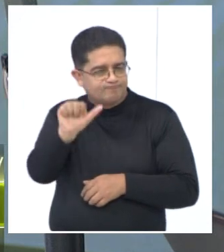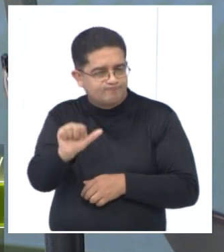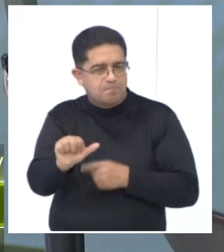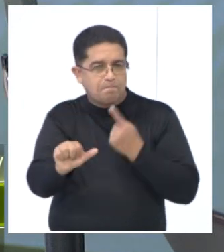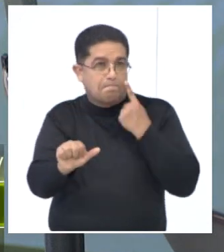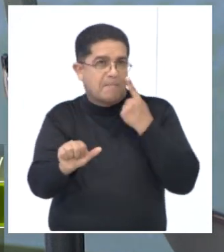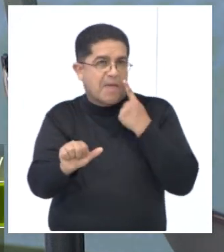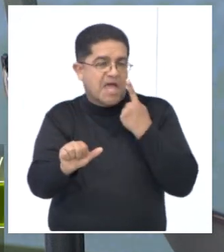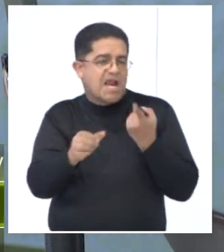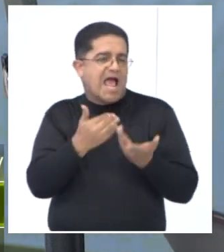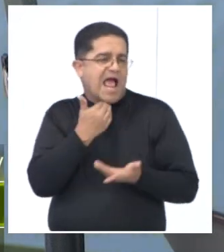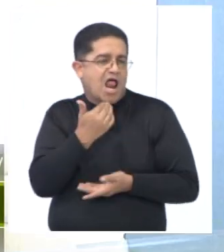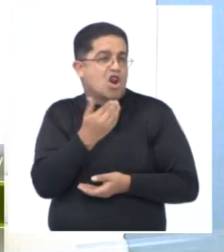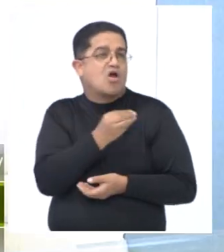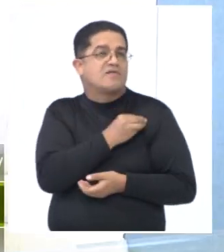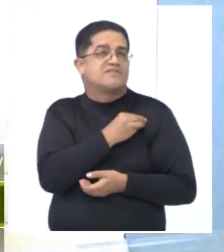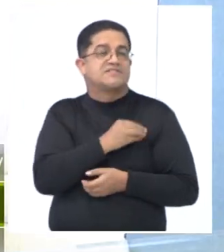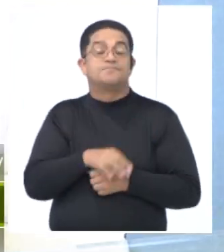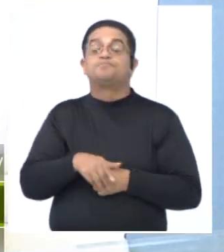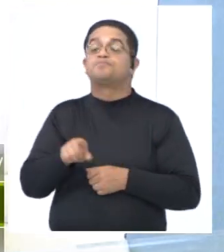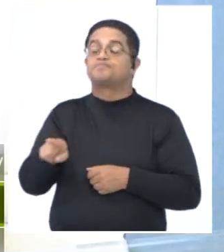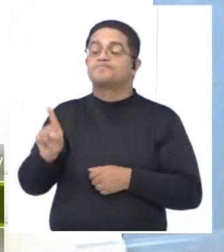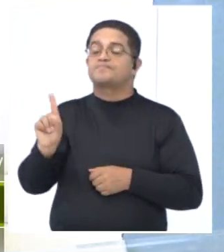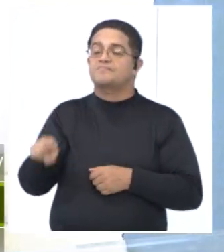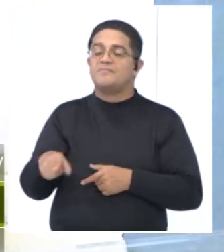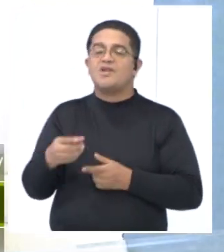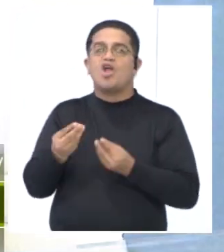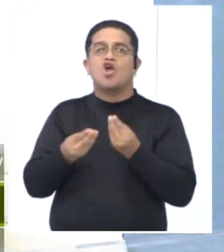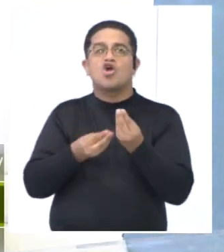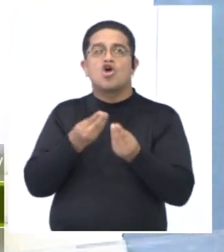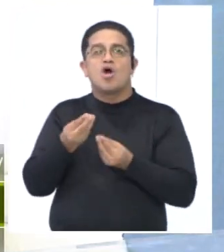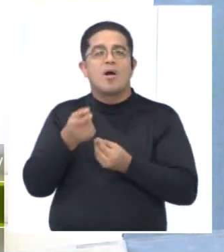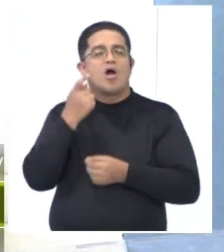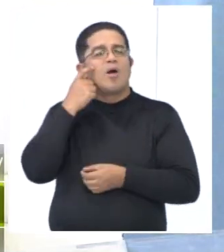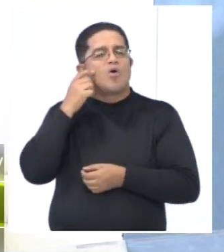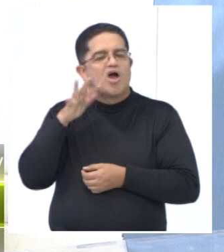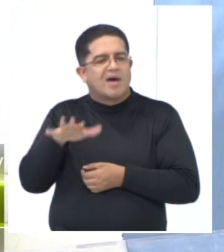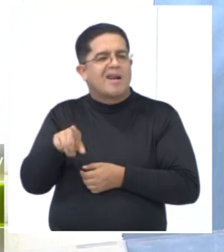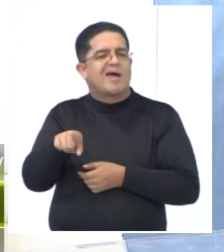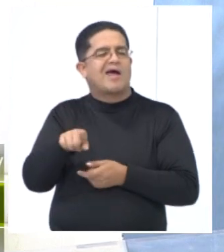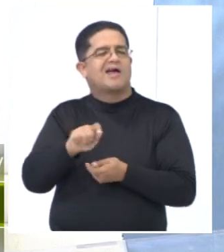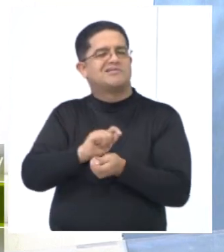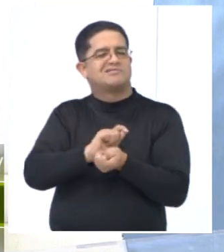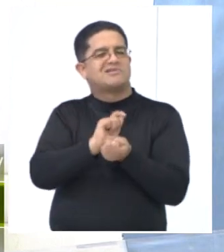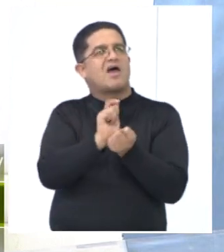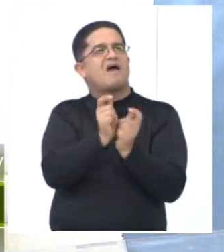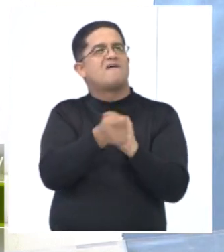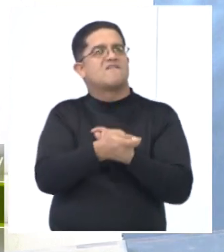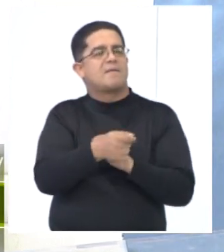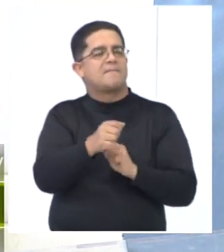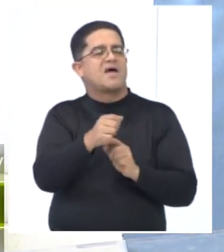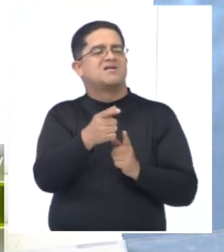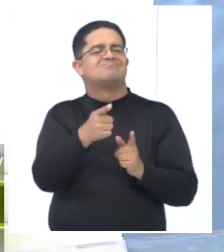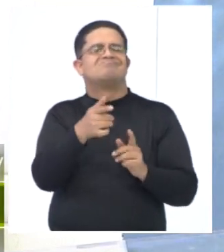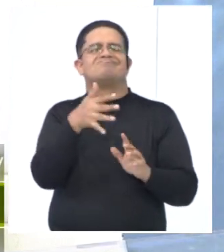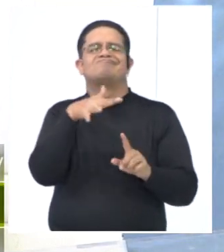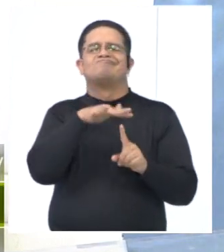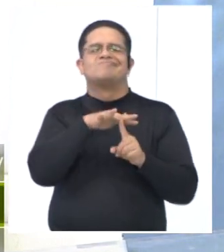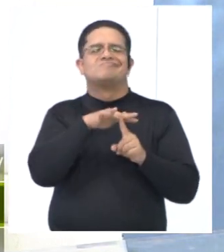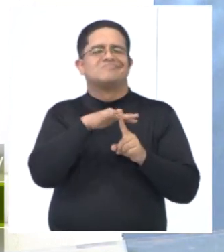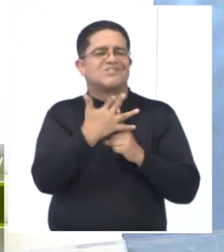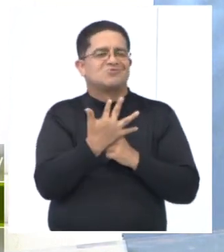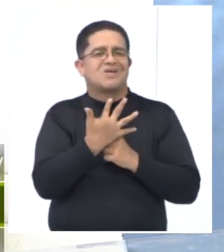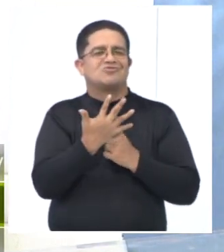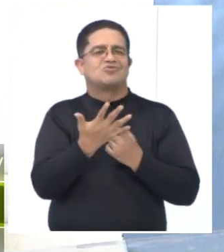señales. Juancho Telero nos escribe y dice, ¿cómo cree que podríamos transformar la narrativa en torno al bullying para inspirar un